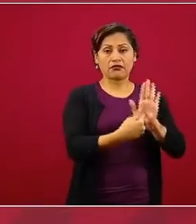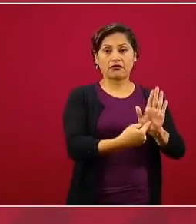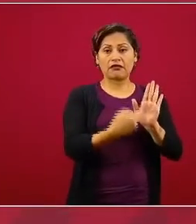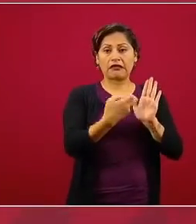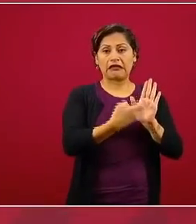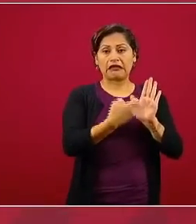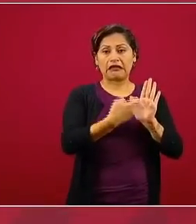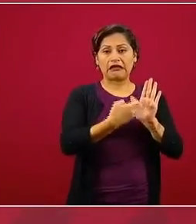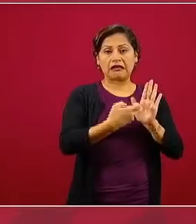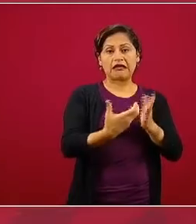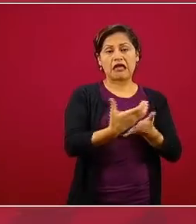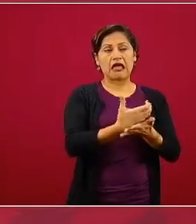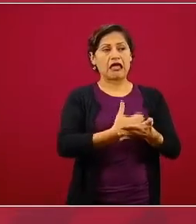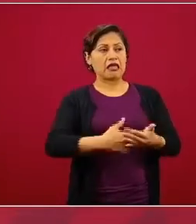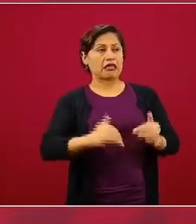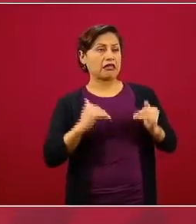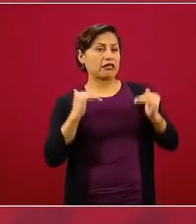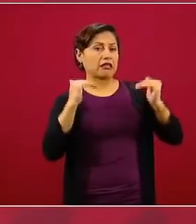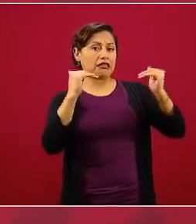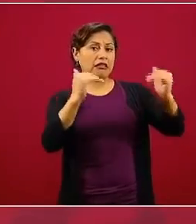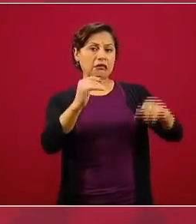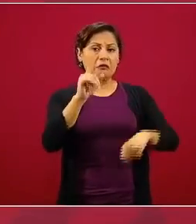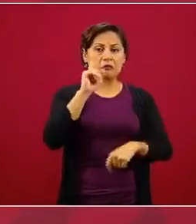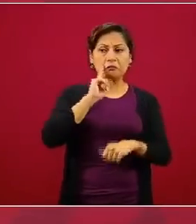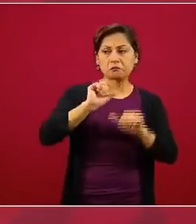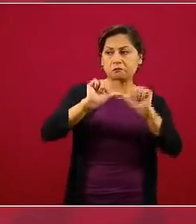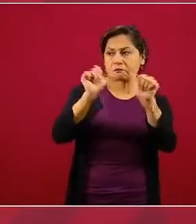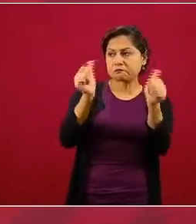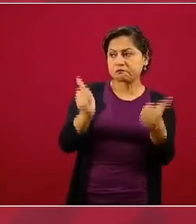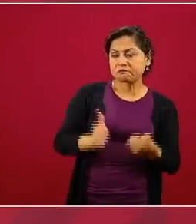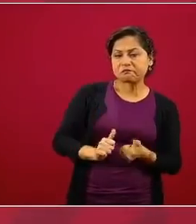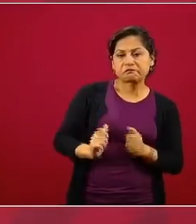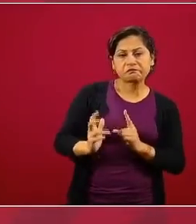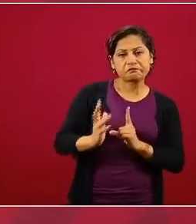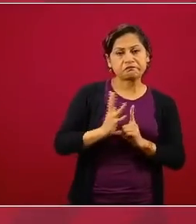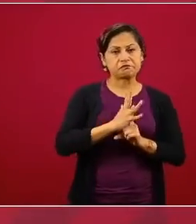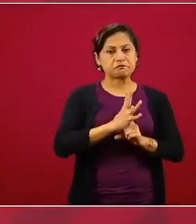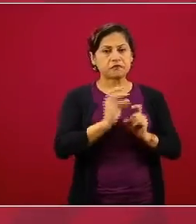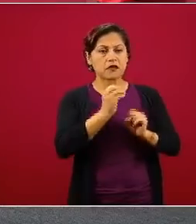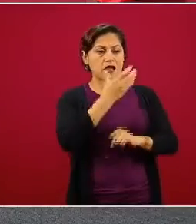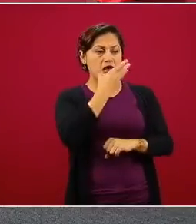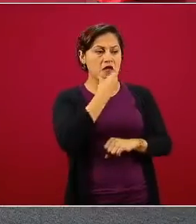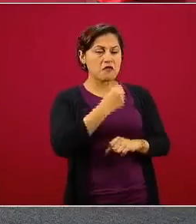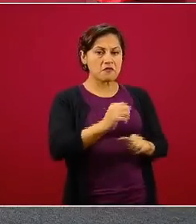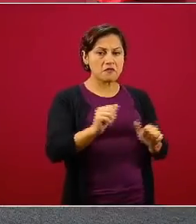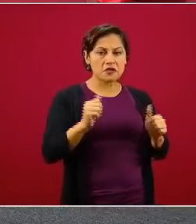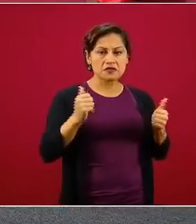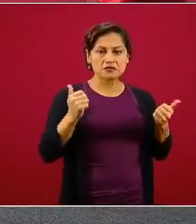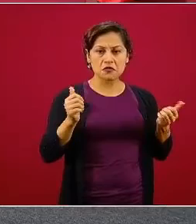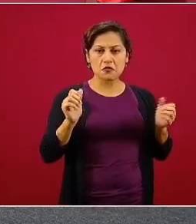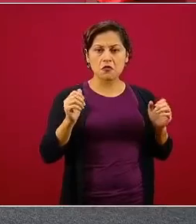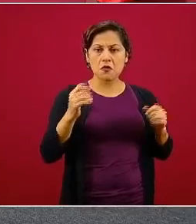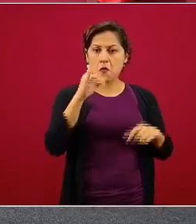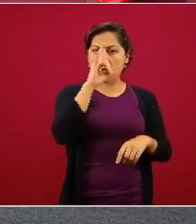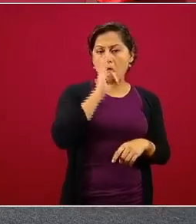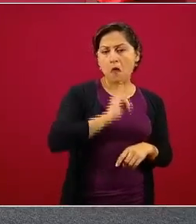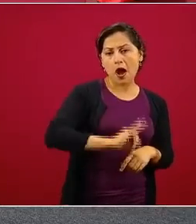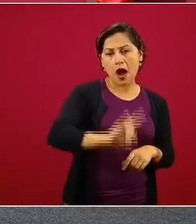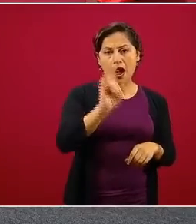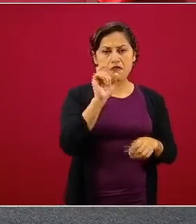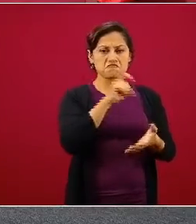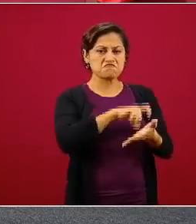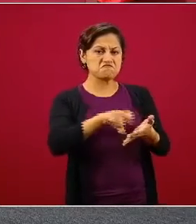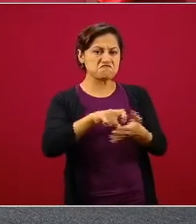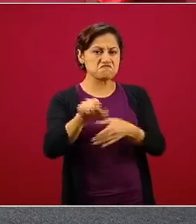de éxito, de mujeres guapas, muchachos guapos, de carros últimos modelos,